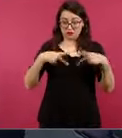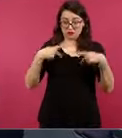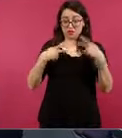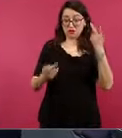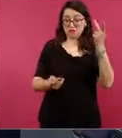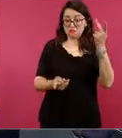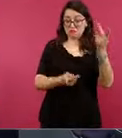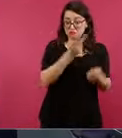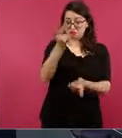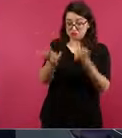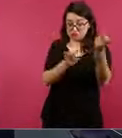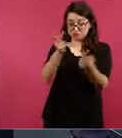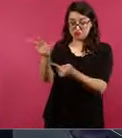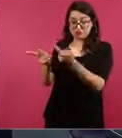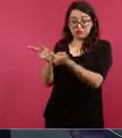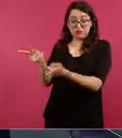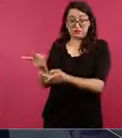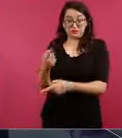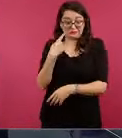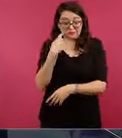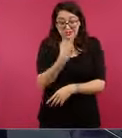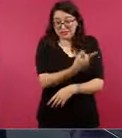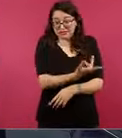Este es el periodo de la guerra sucia.